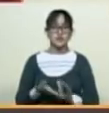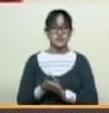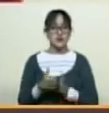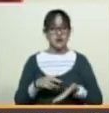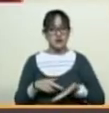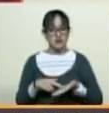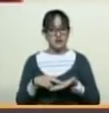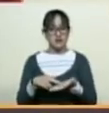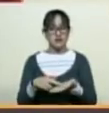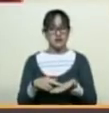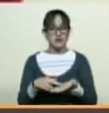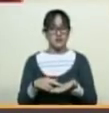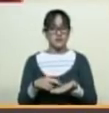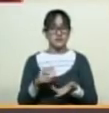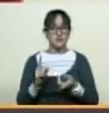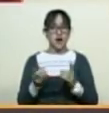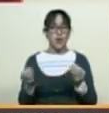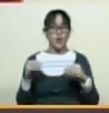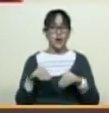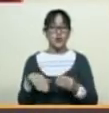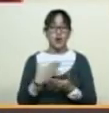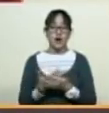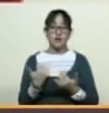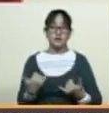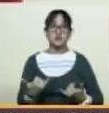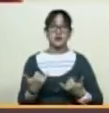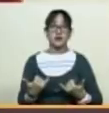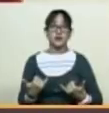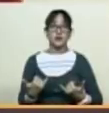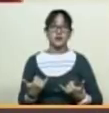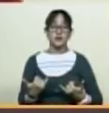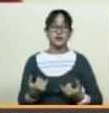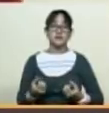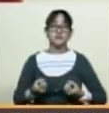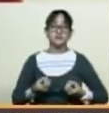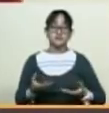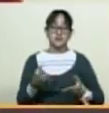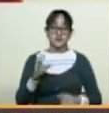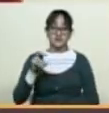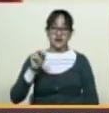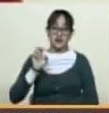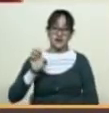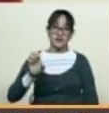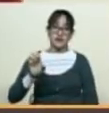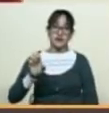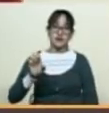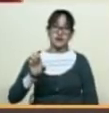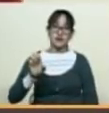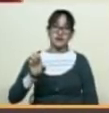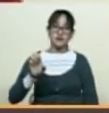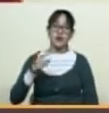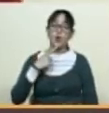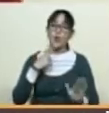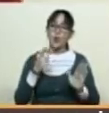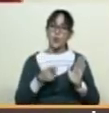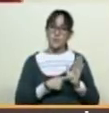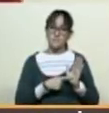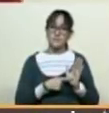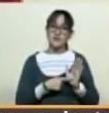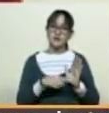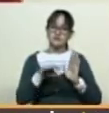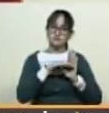acuerdos, hasta el día de hoy podemos ratificar que el Consejo Nacional Electoral ha cumplido con